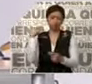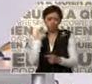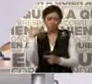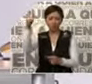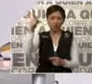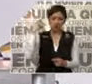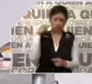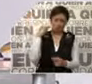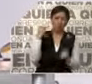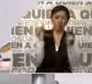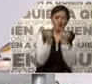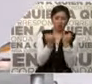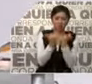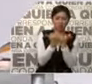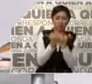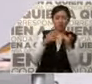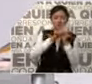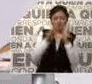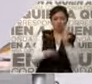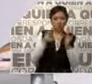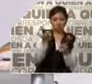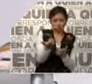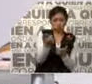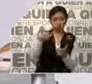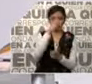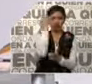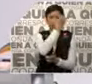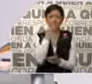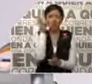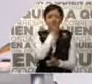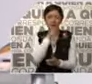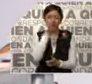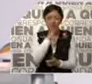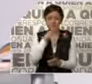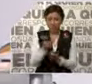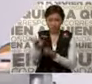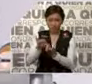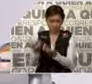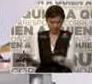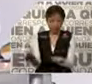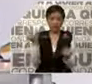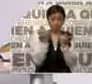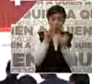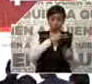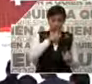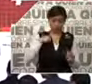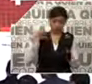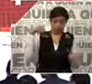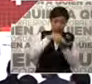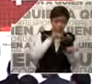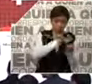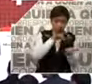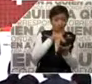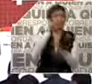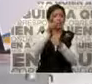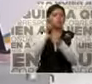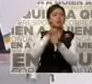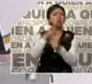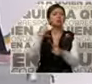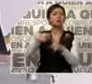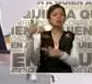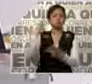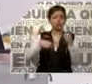También se puede resolver las grandes carencias de nuestro sistema educativo. Pero tenemos que involucrarnos más. Entre los invitados, se contó con